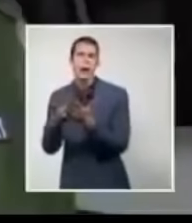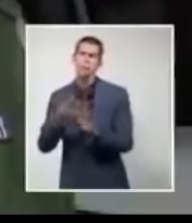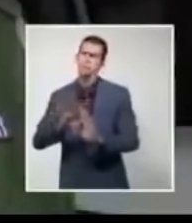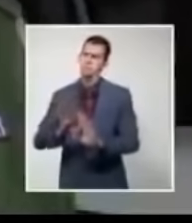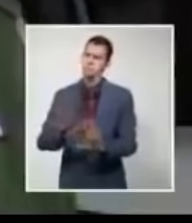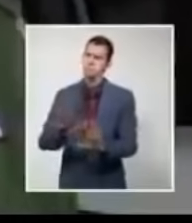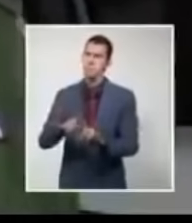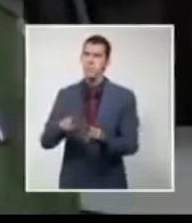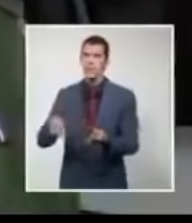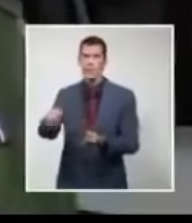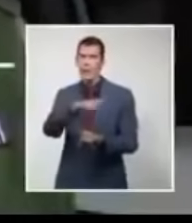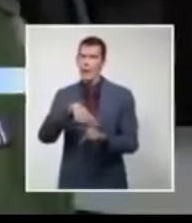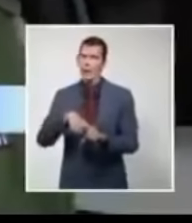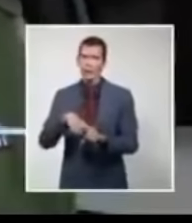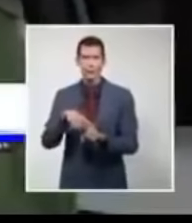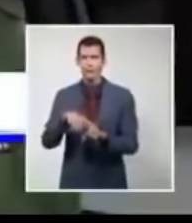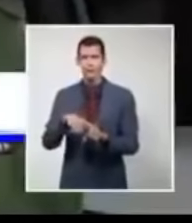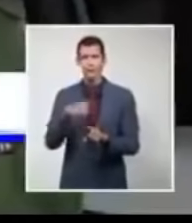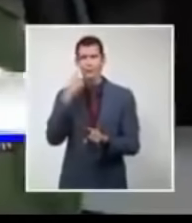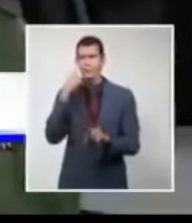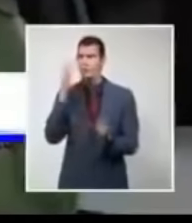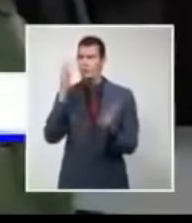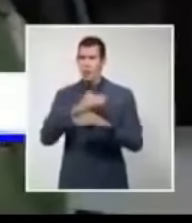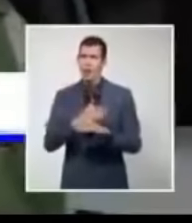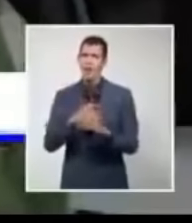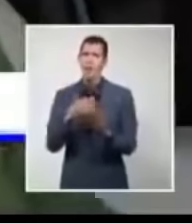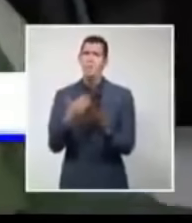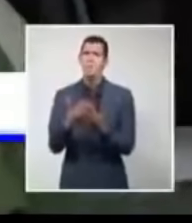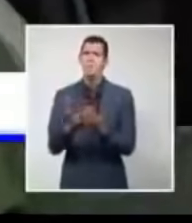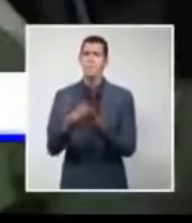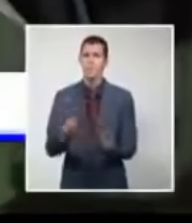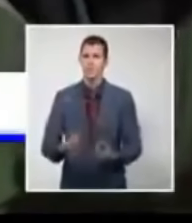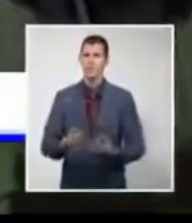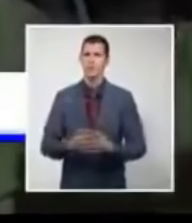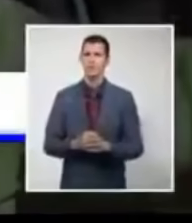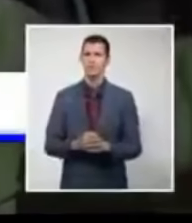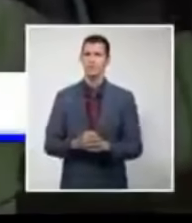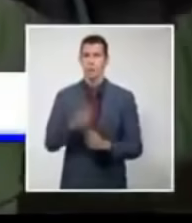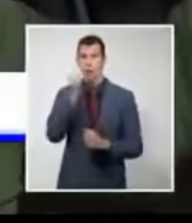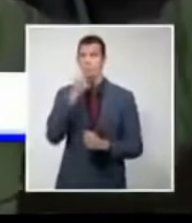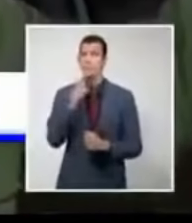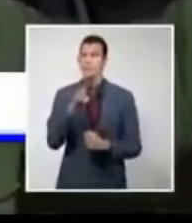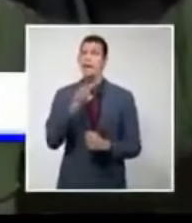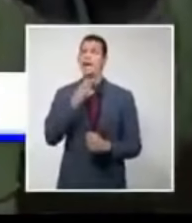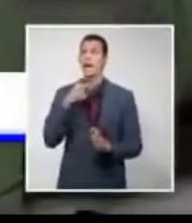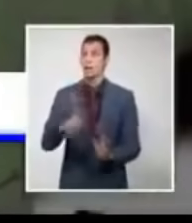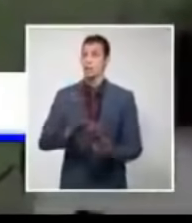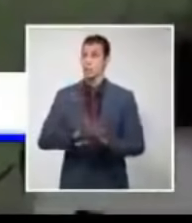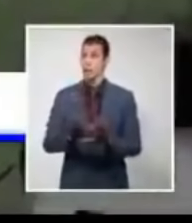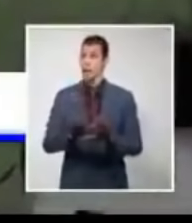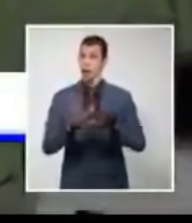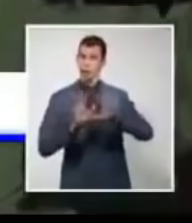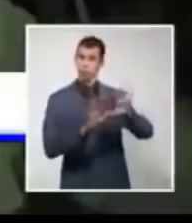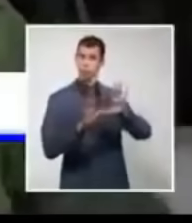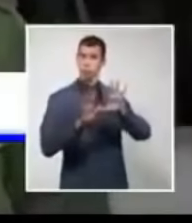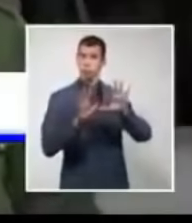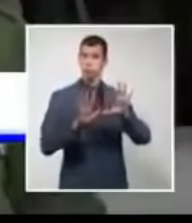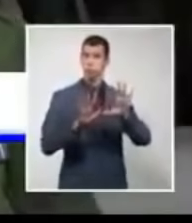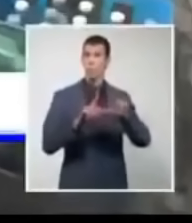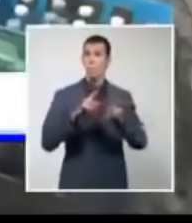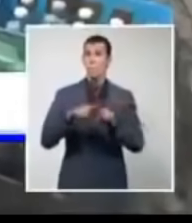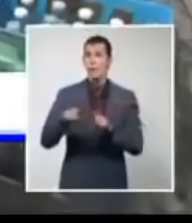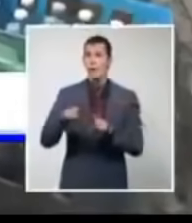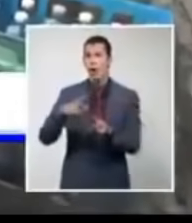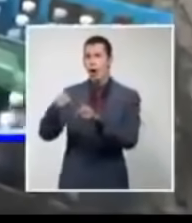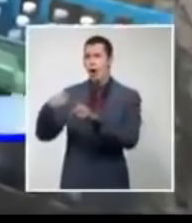ya que pueden existir otras causas de consecuencias que puedan convertirse en un delito de mayor marco